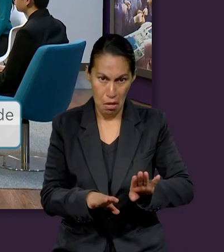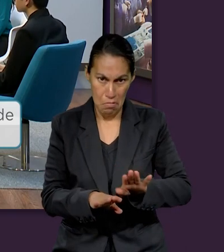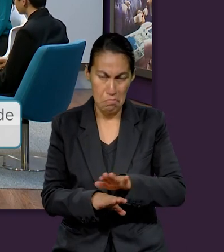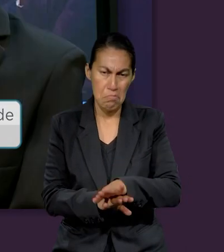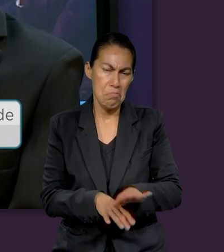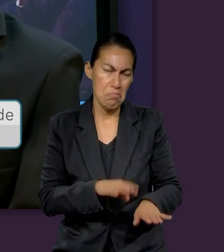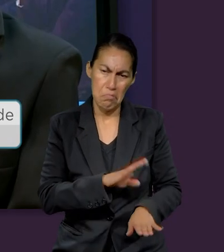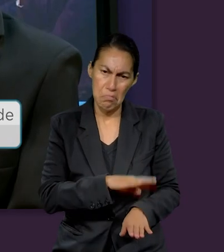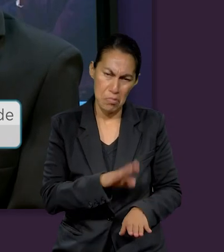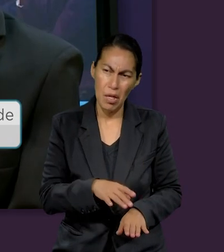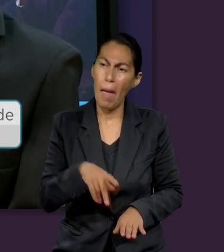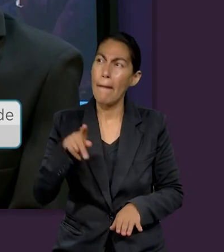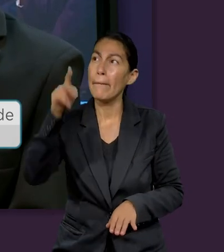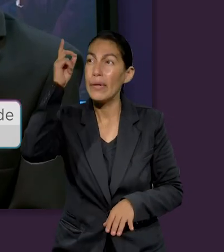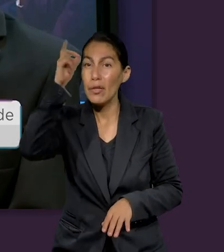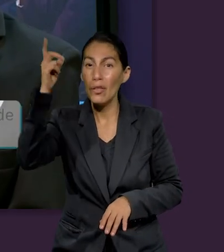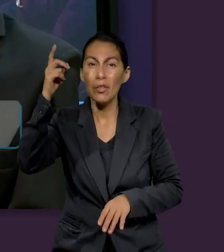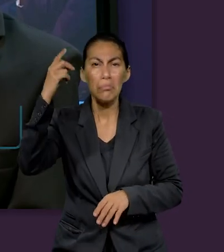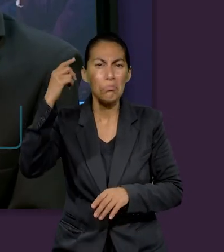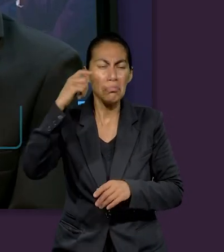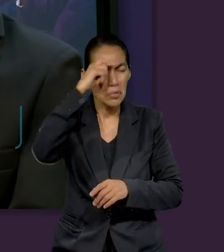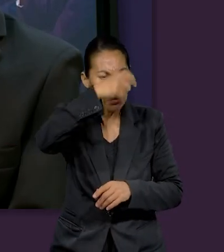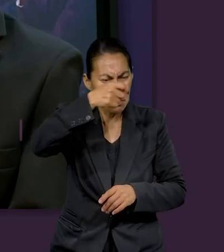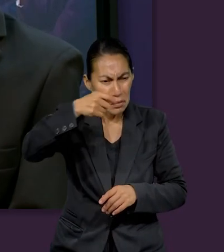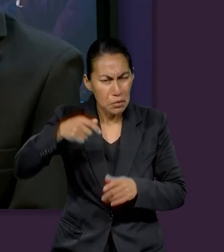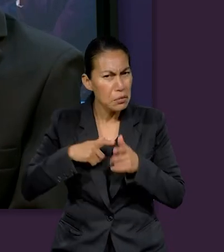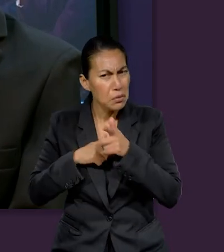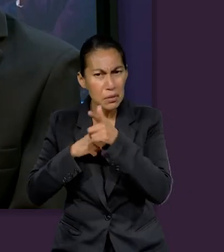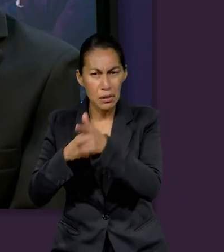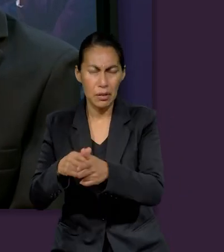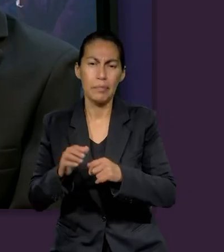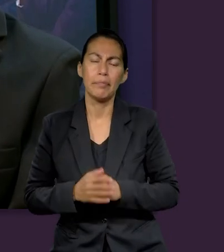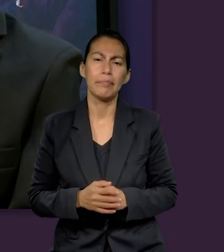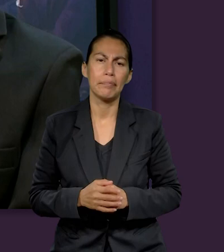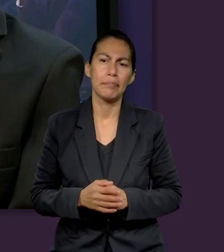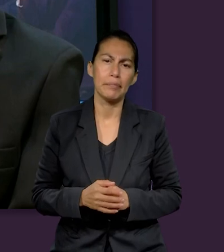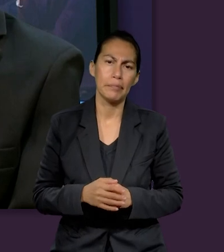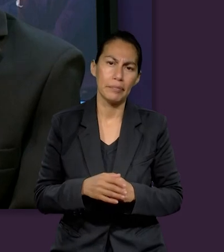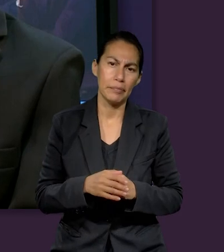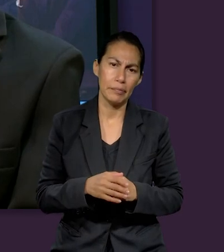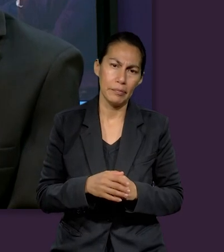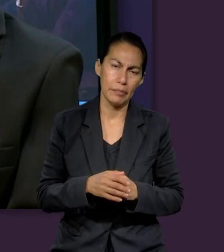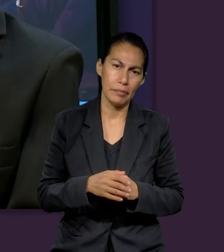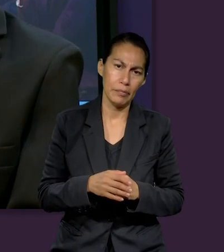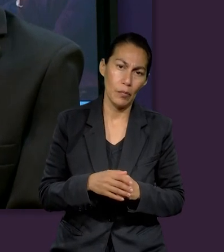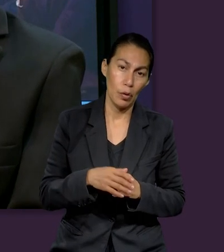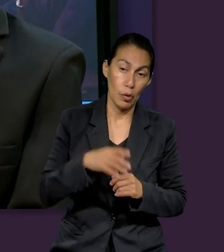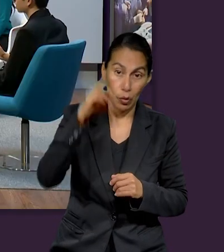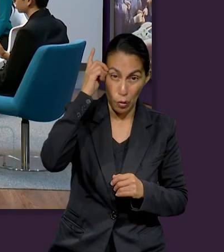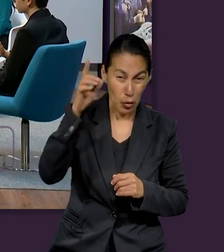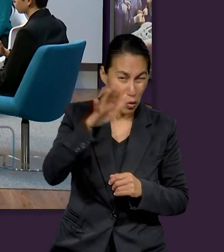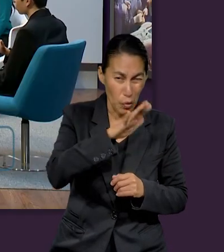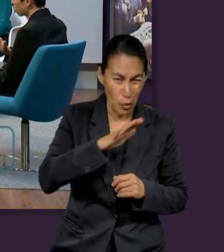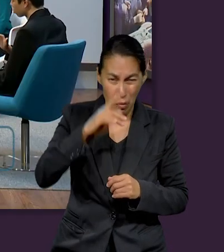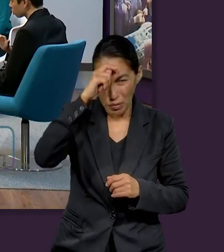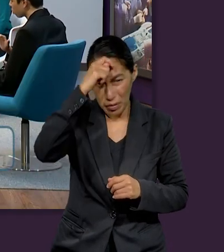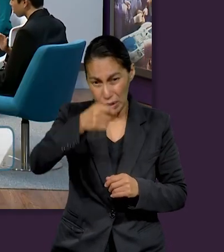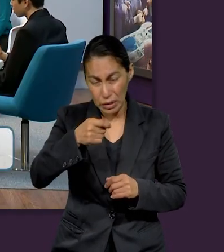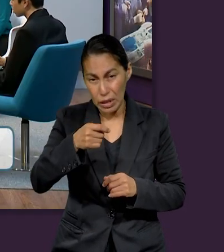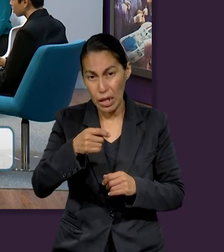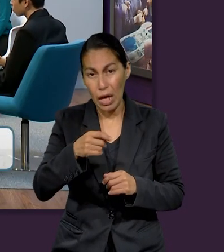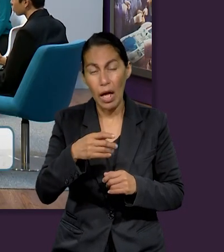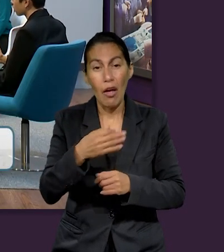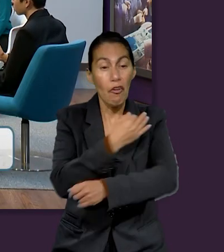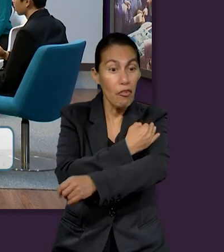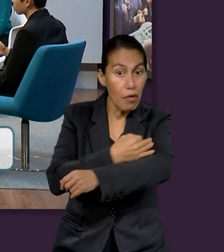manera y de hecho un ejemplo muy claro que también se ve en la en la lección es de que pues todo es todo Dios